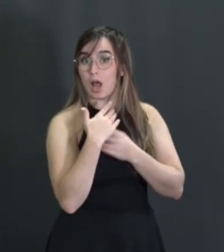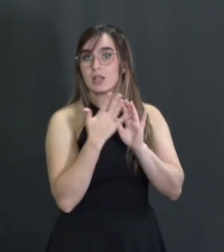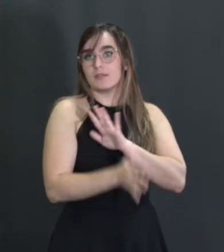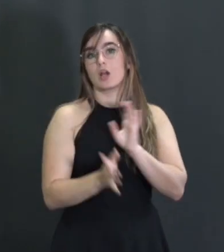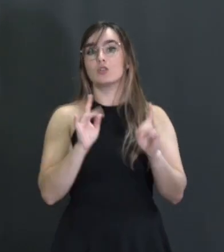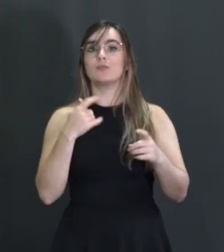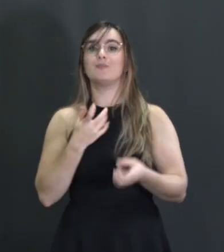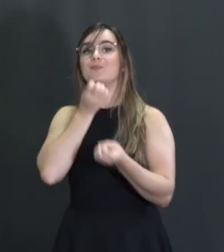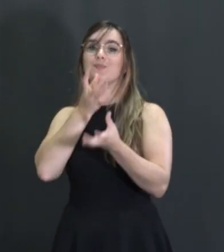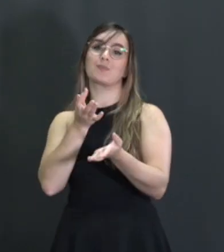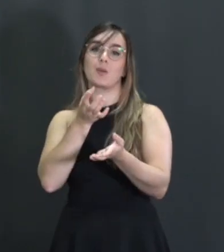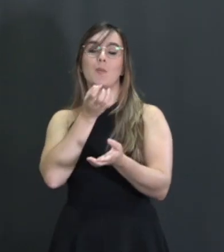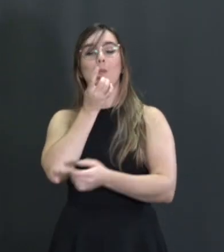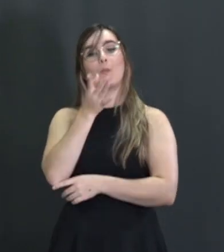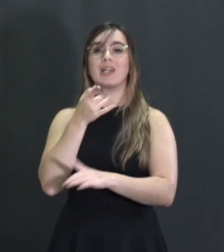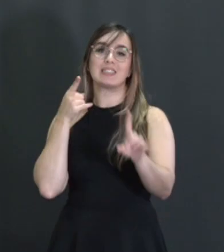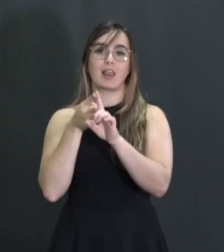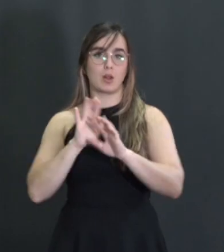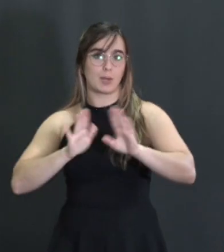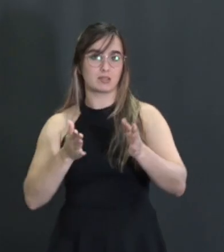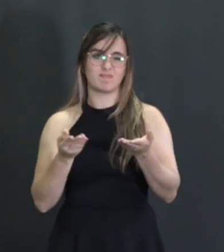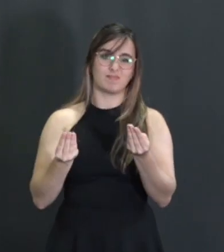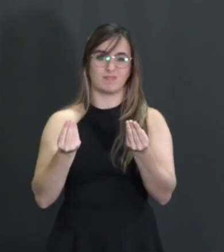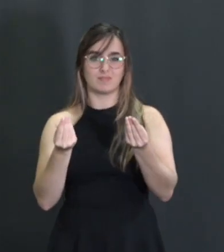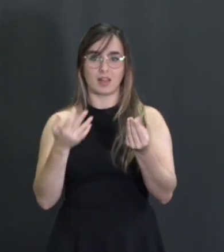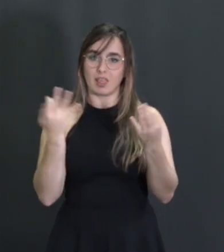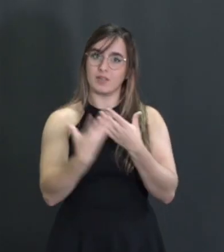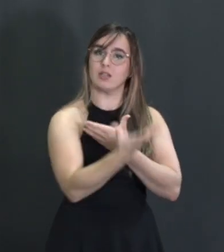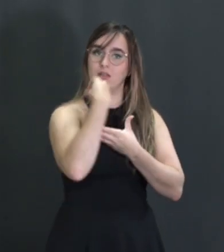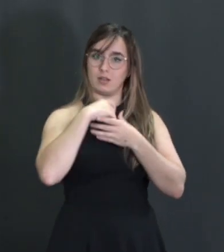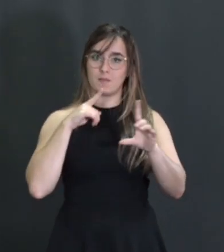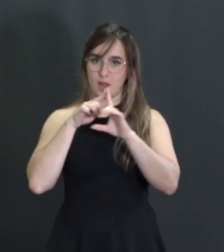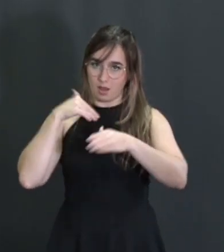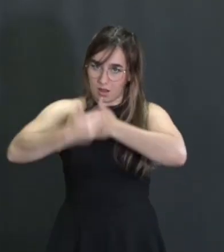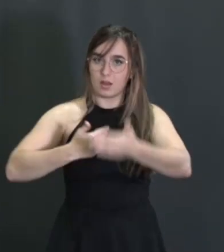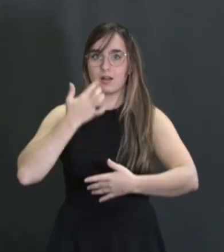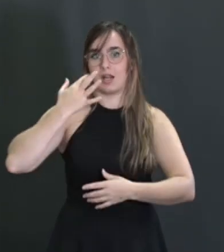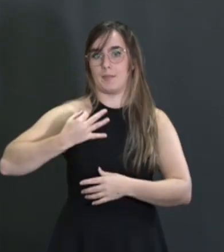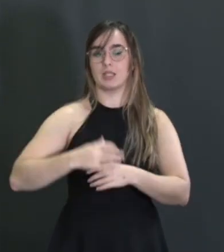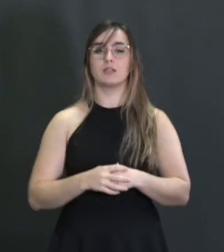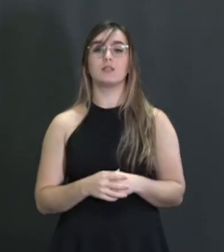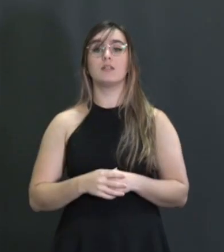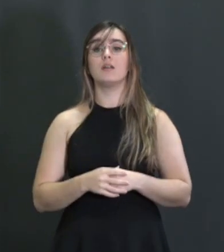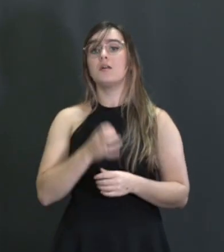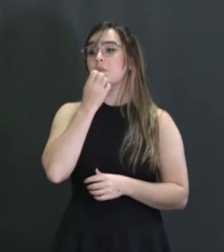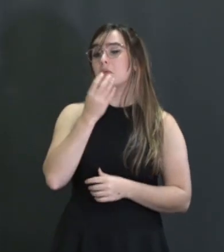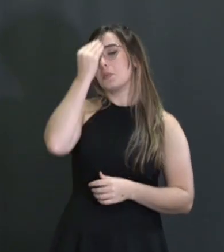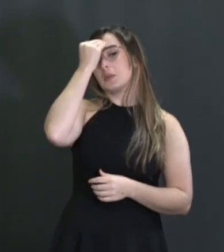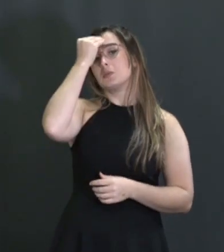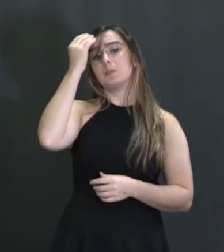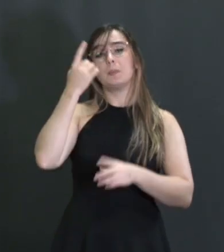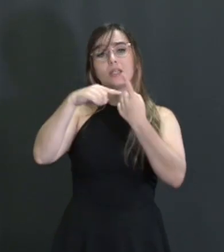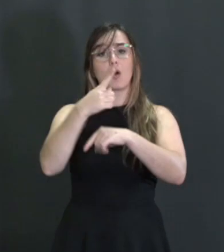buenas intenciones, ¿no? y nada más. Bueno, yo creo que sí hay mensajes bastante claros. El primero